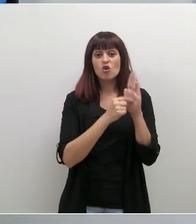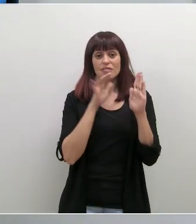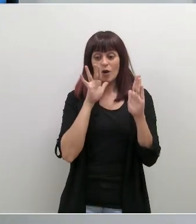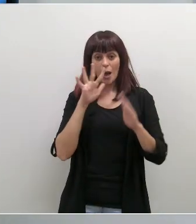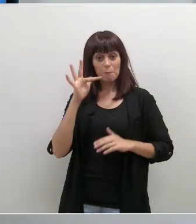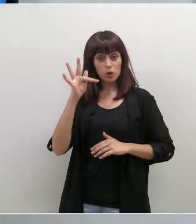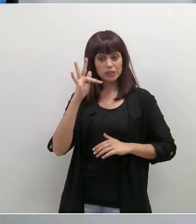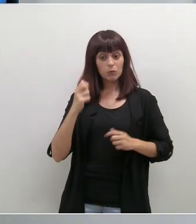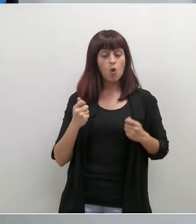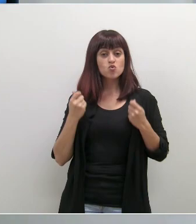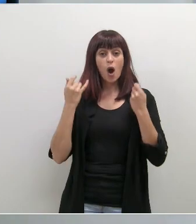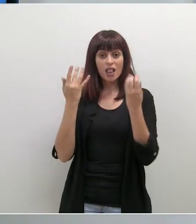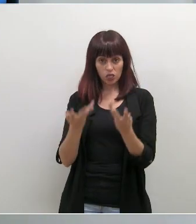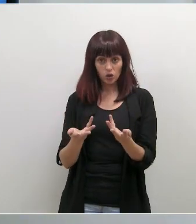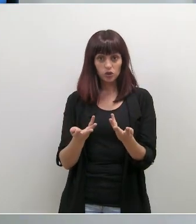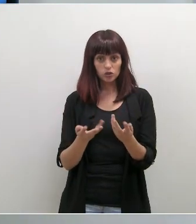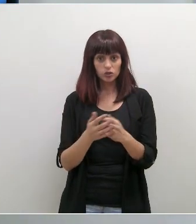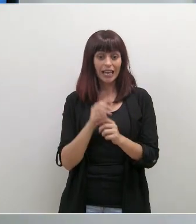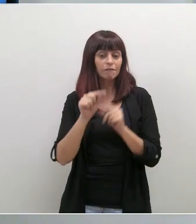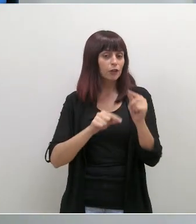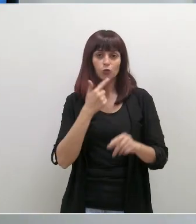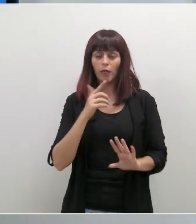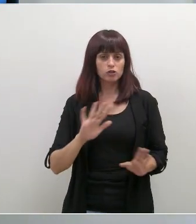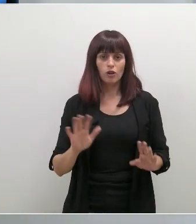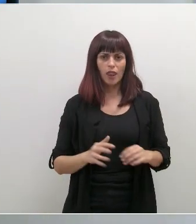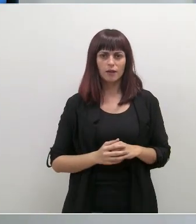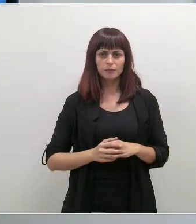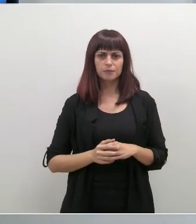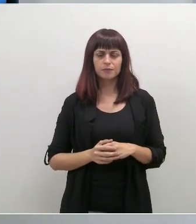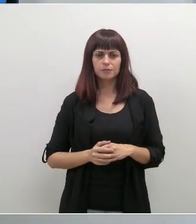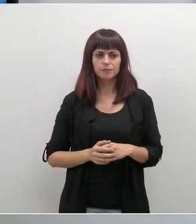de positividad que hay del virus, sí.